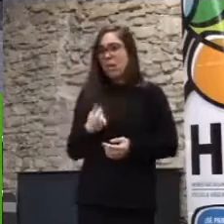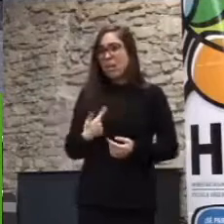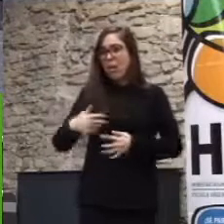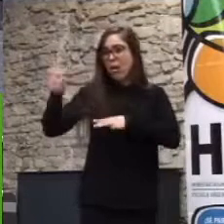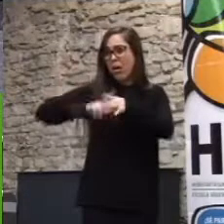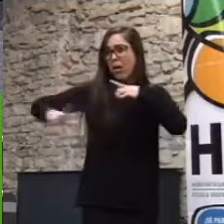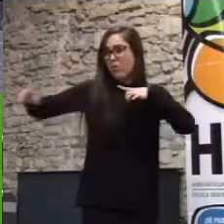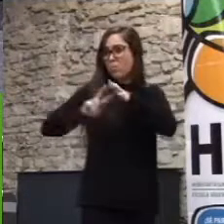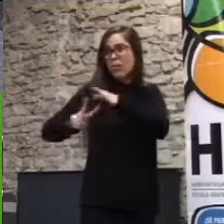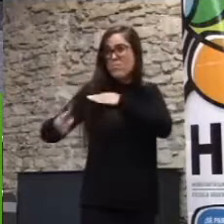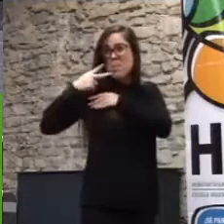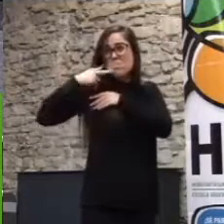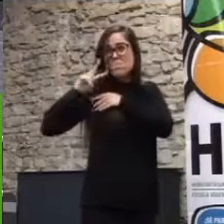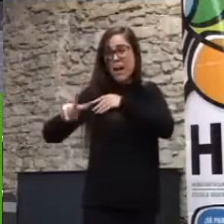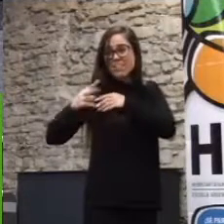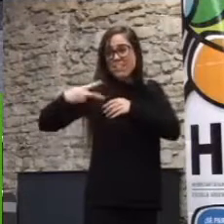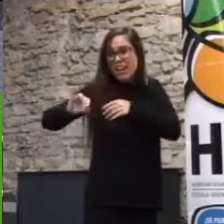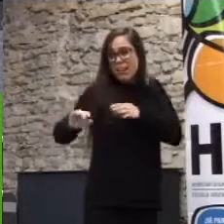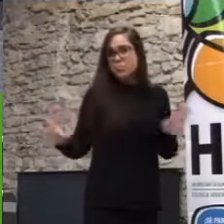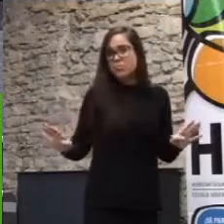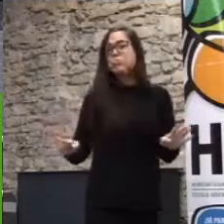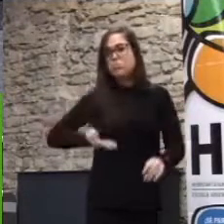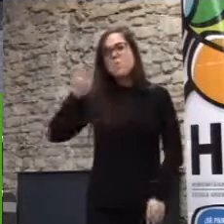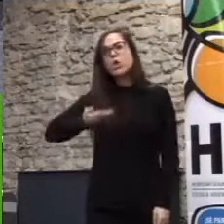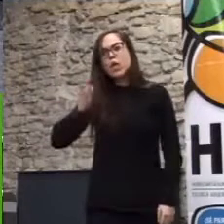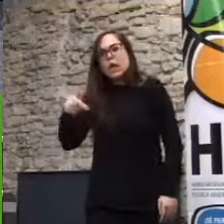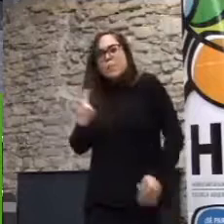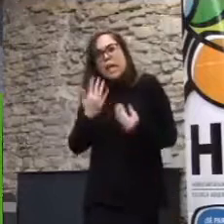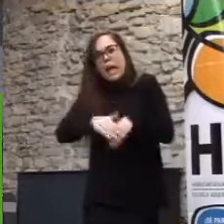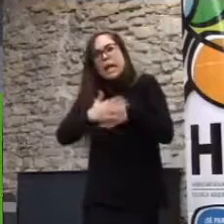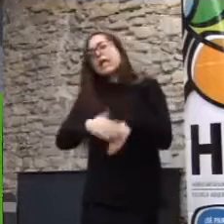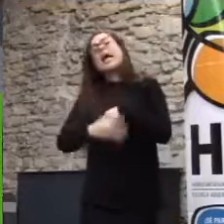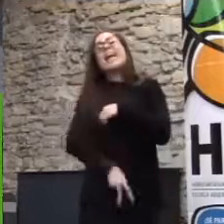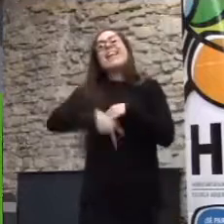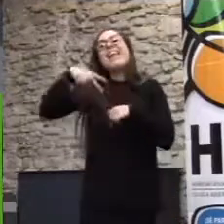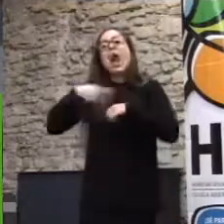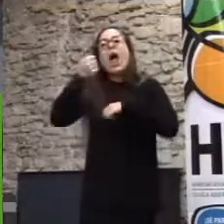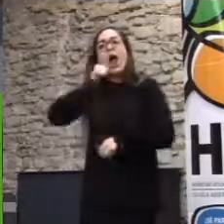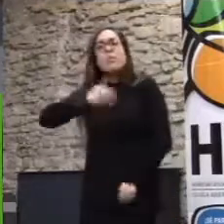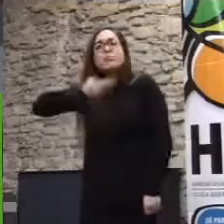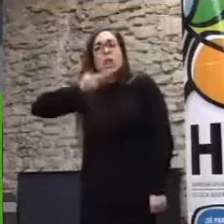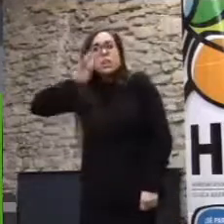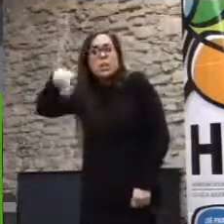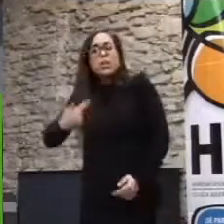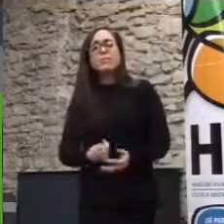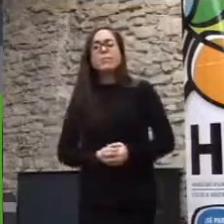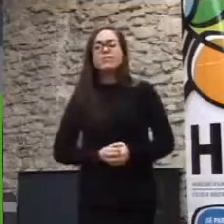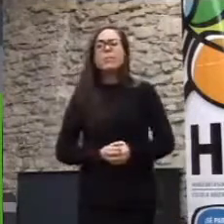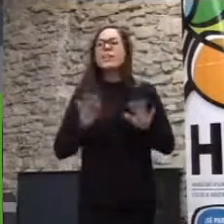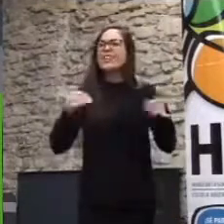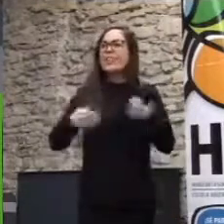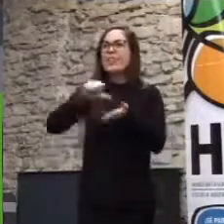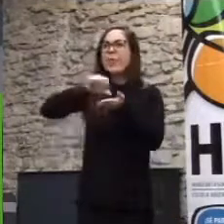importa. Pues a mí me importa lo que ocurra en la calle General Álava, yo no vivo en la calle General Álava. Yo creo que esa es la ciudad la que nos permite hacer